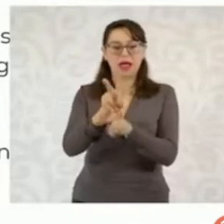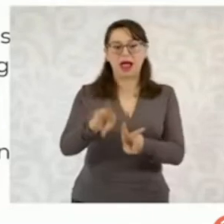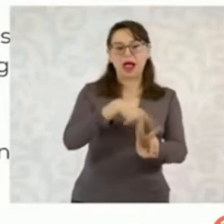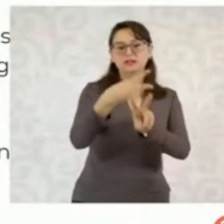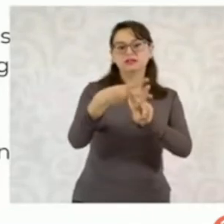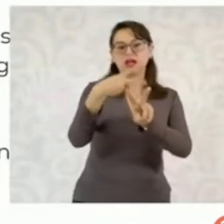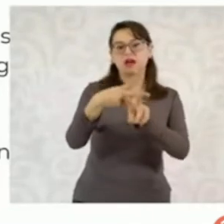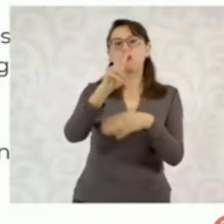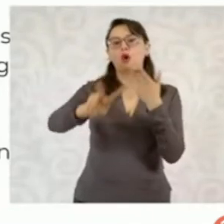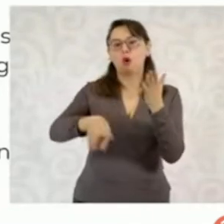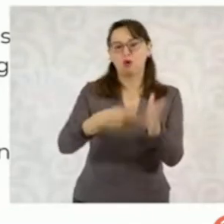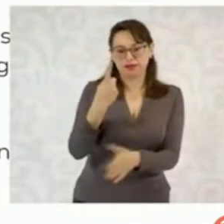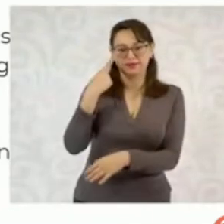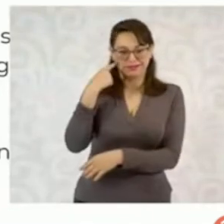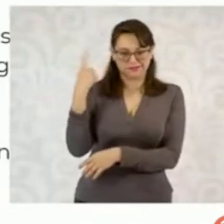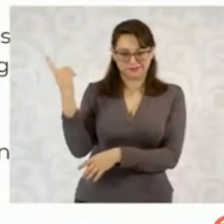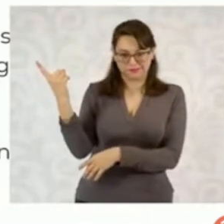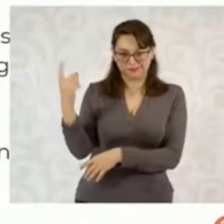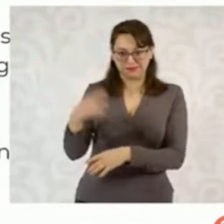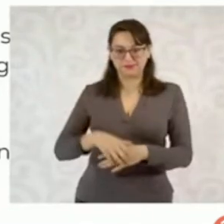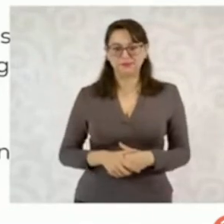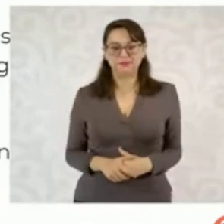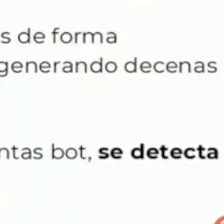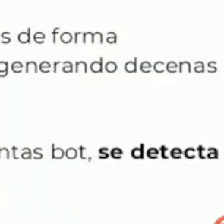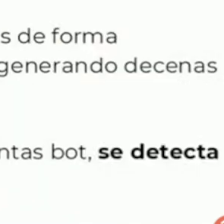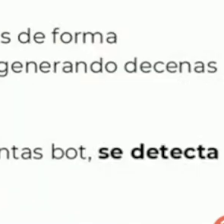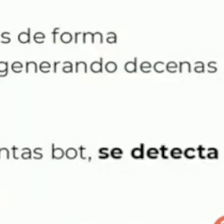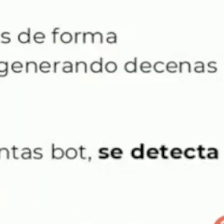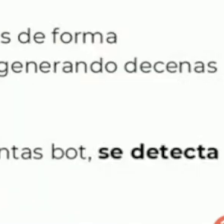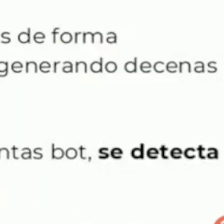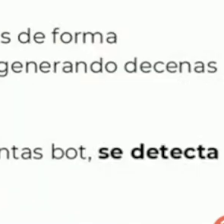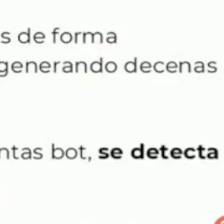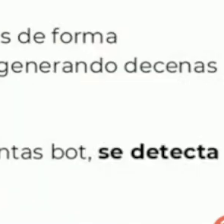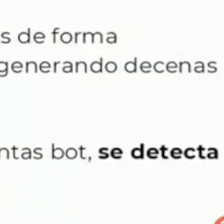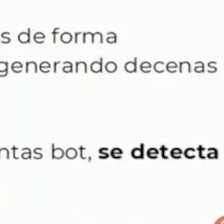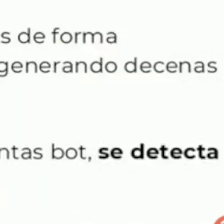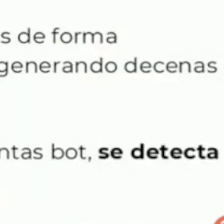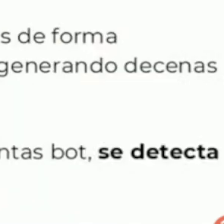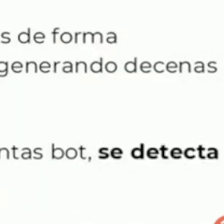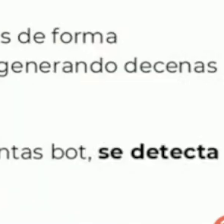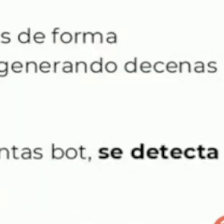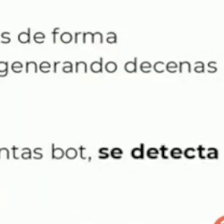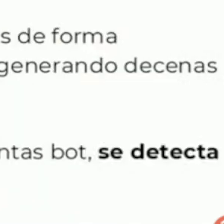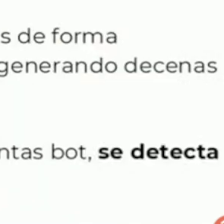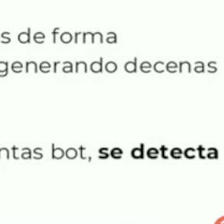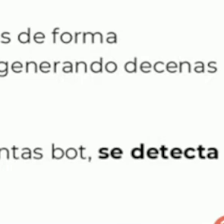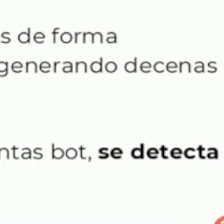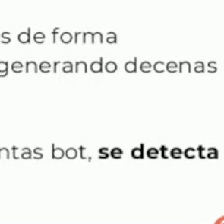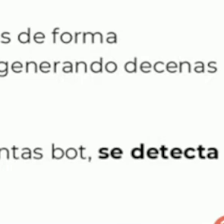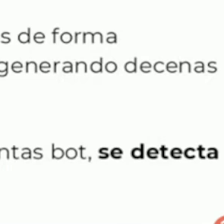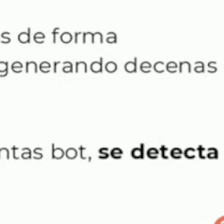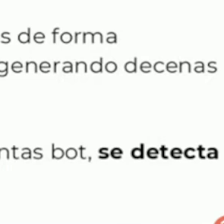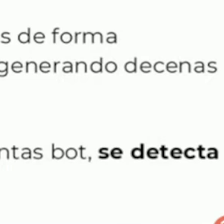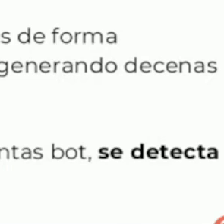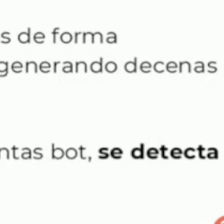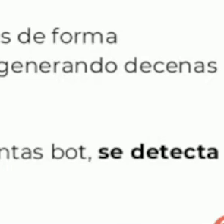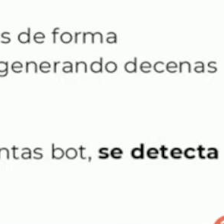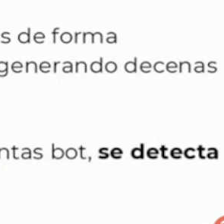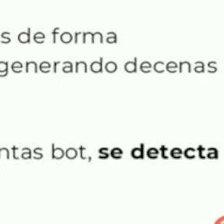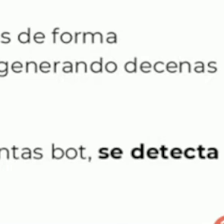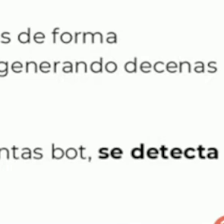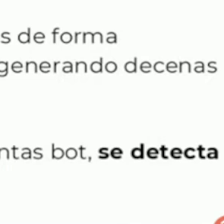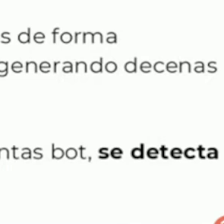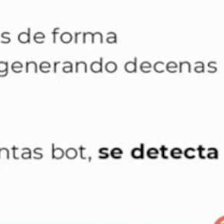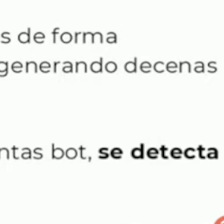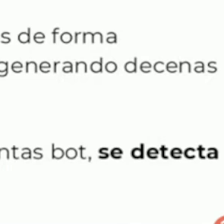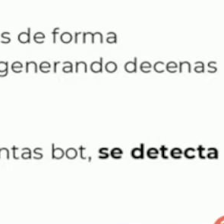hashtags, etiquetas, de ataque en contra del expresidente López Obrador, la presidenta Claudia Sheinbaum y el